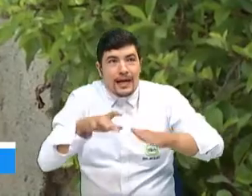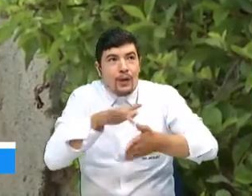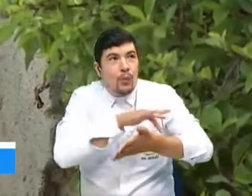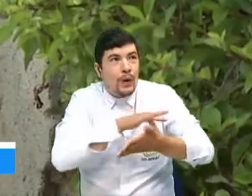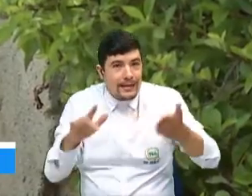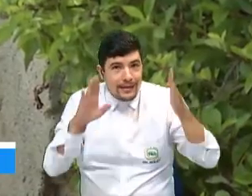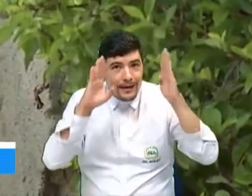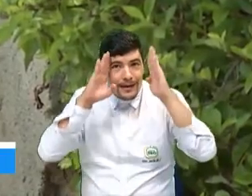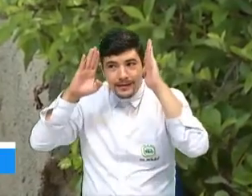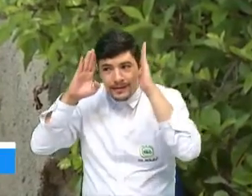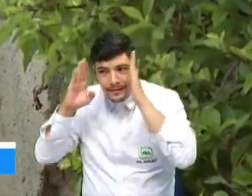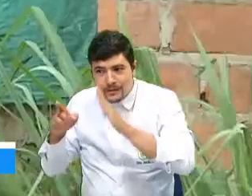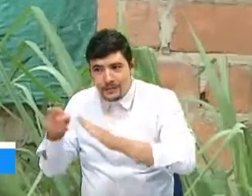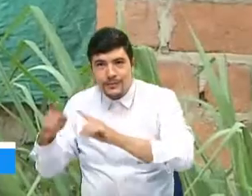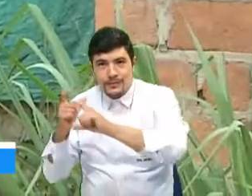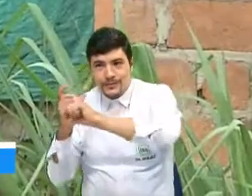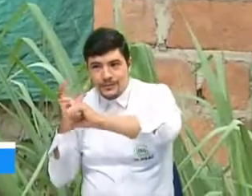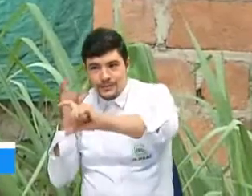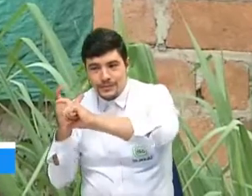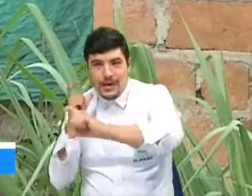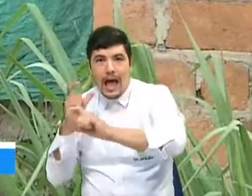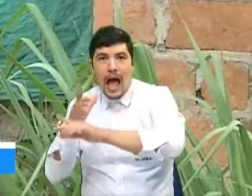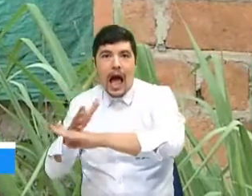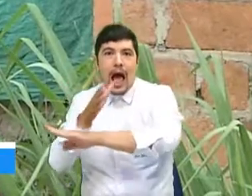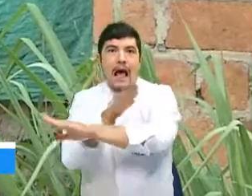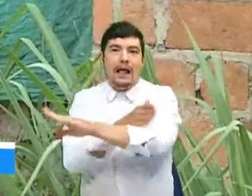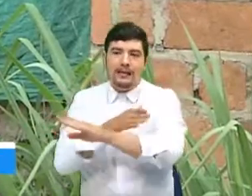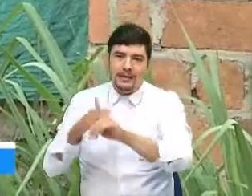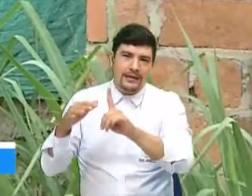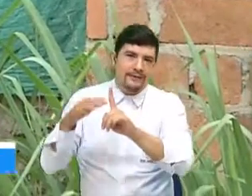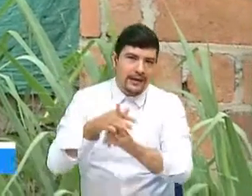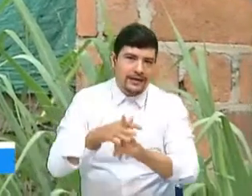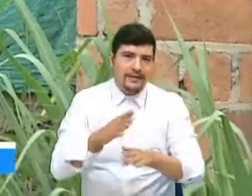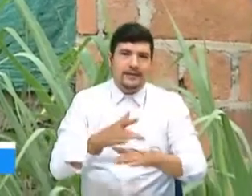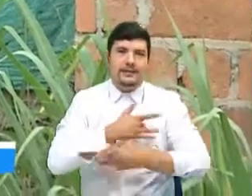antes de que las afectaciones en la salud sean irreversibles